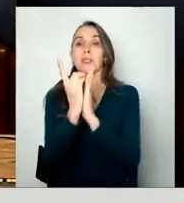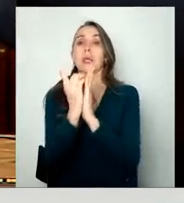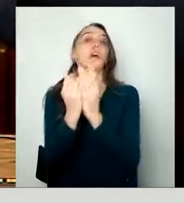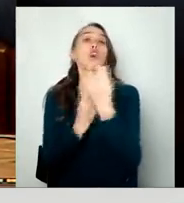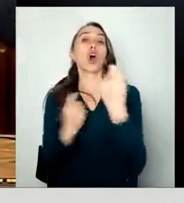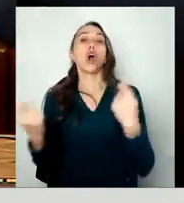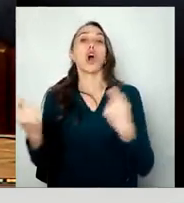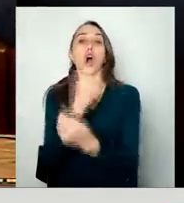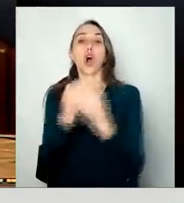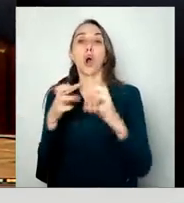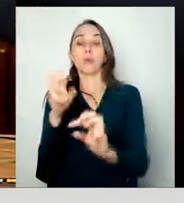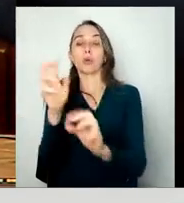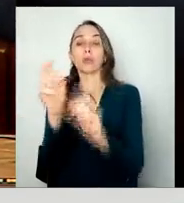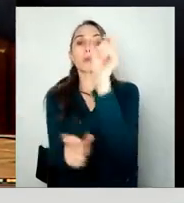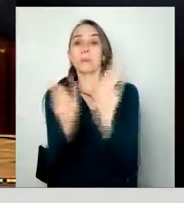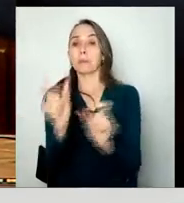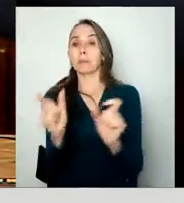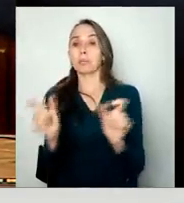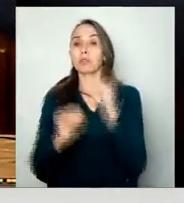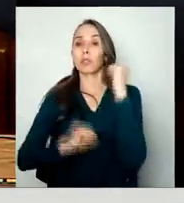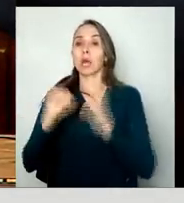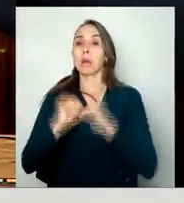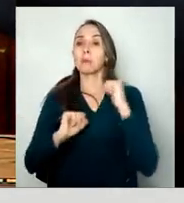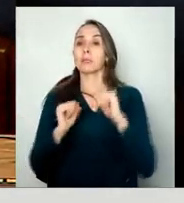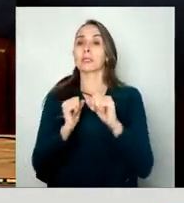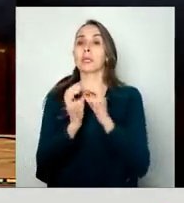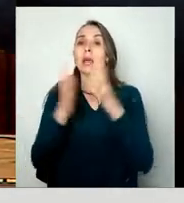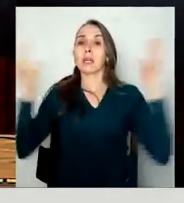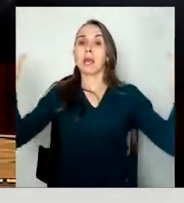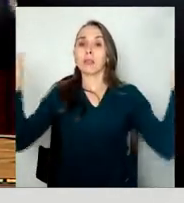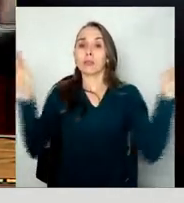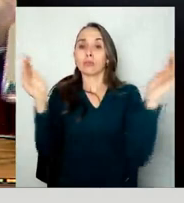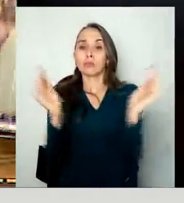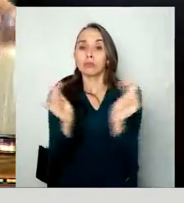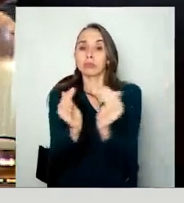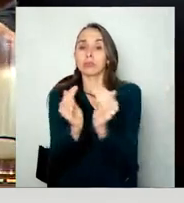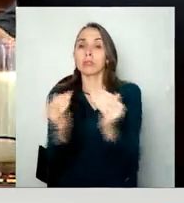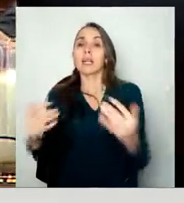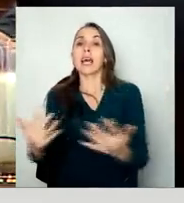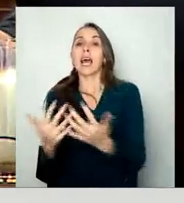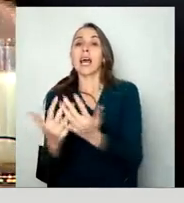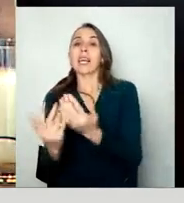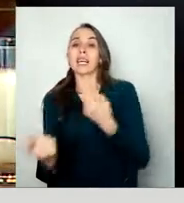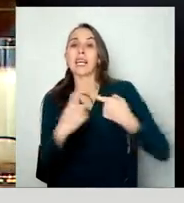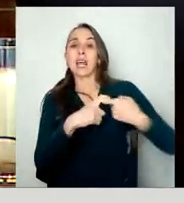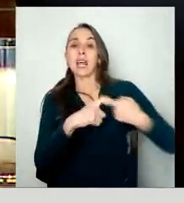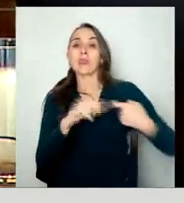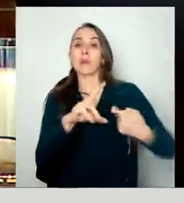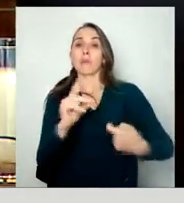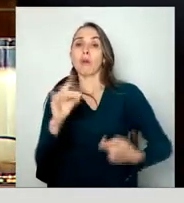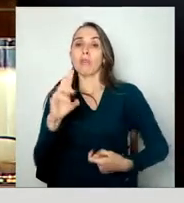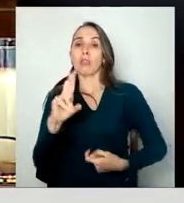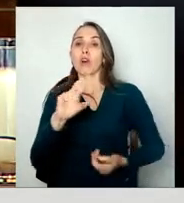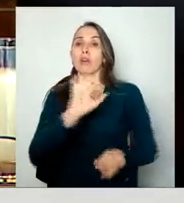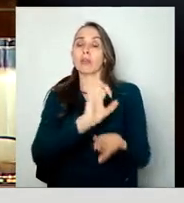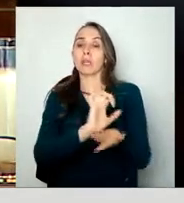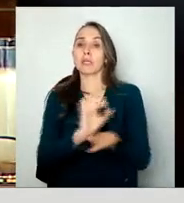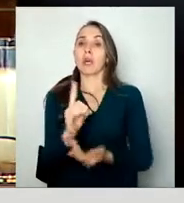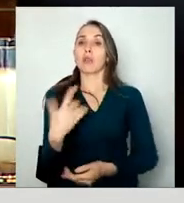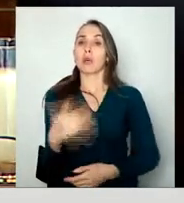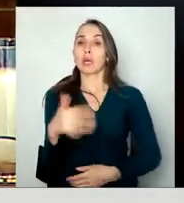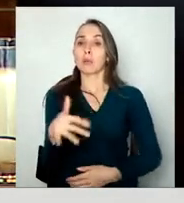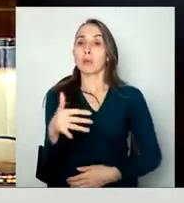personas y empresas de distinto tamaño como parte de la red de proveedores del Estado teniendo en cuenta la importancia y